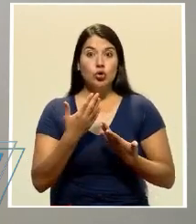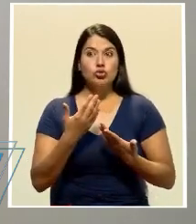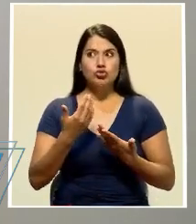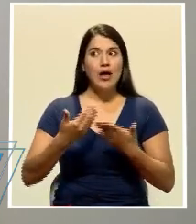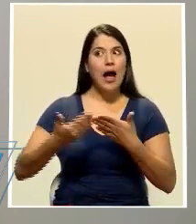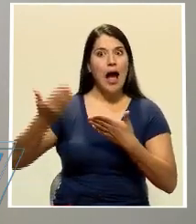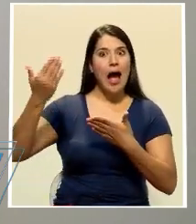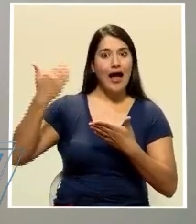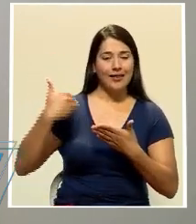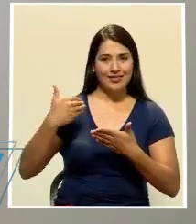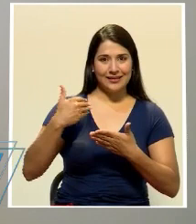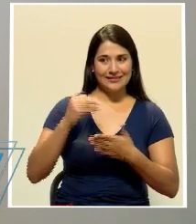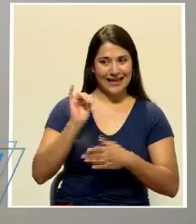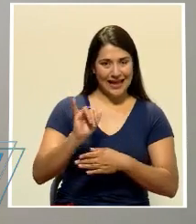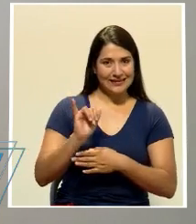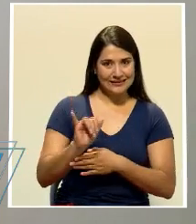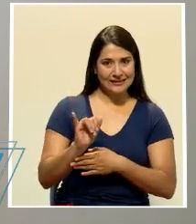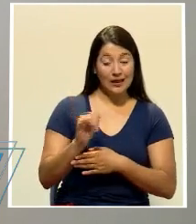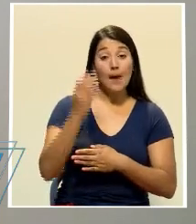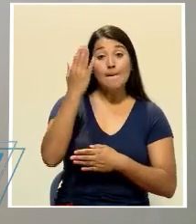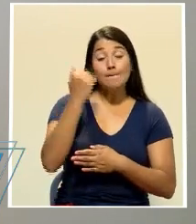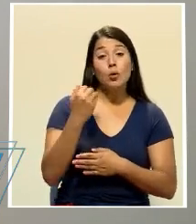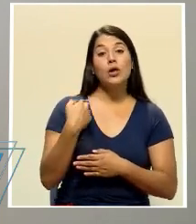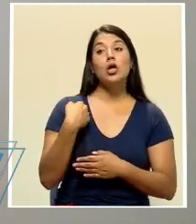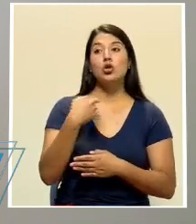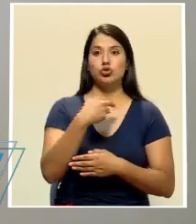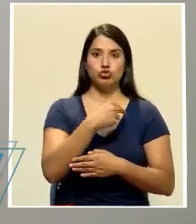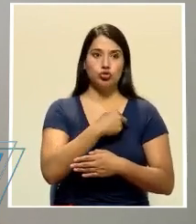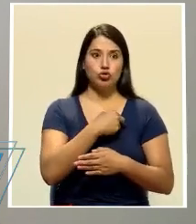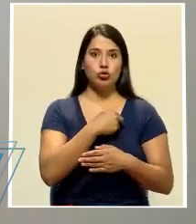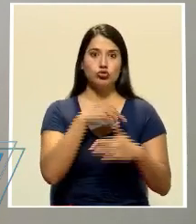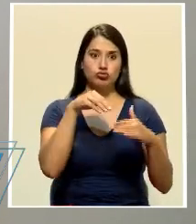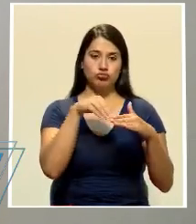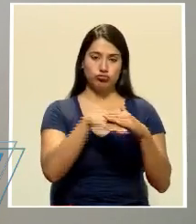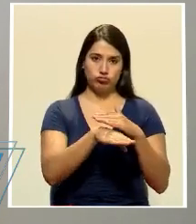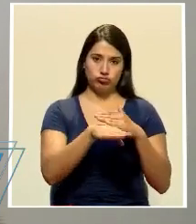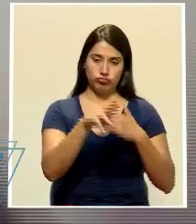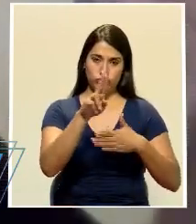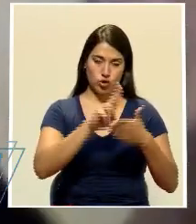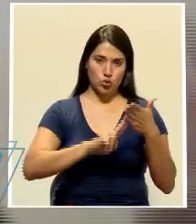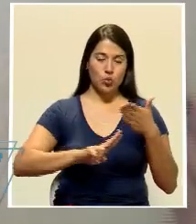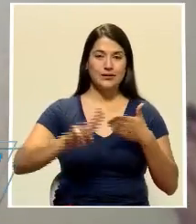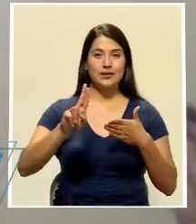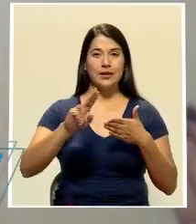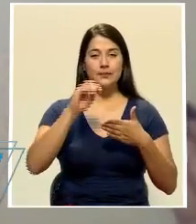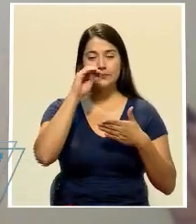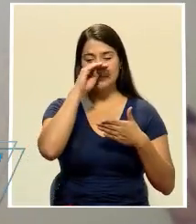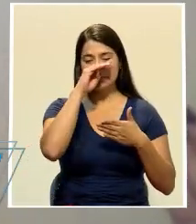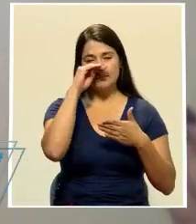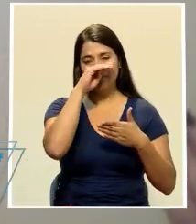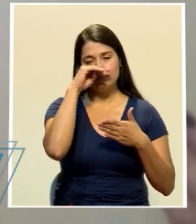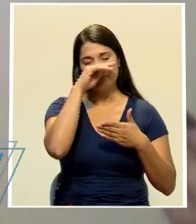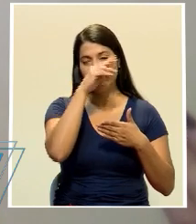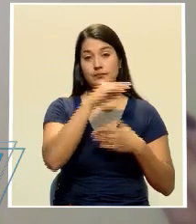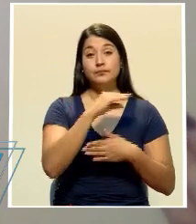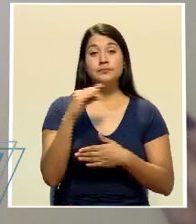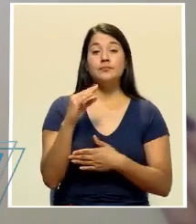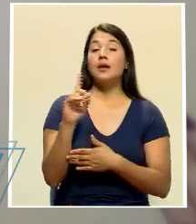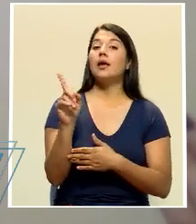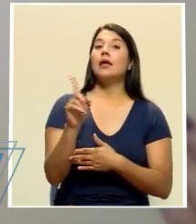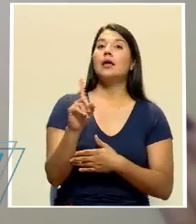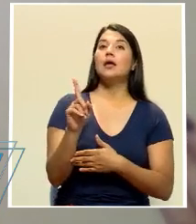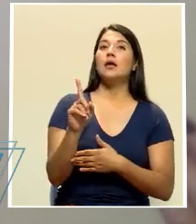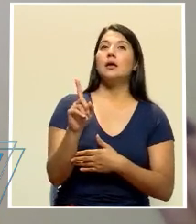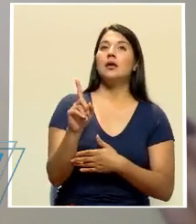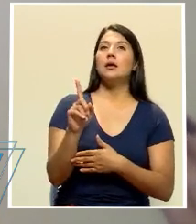vivir esa época porque somos el producto de la universidad, y no de lo que vivieron los colegas